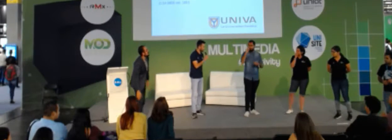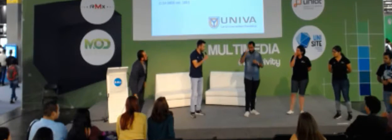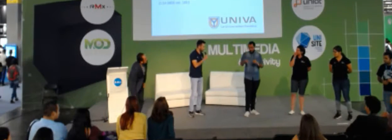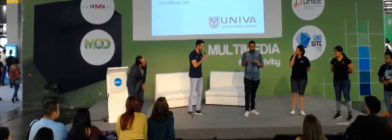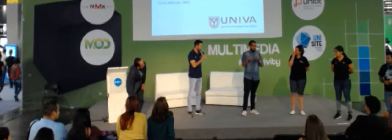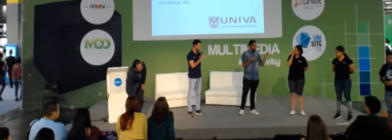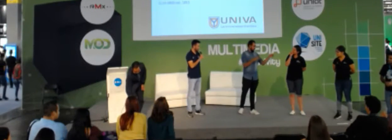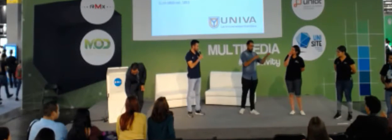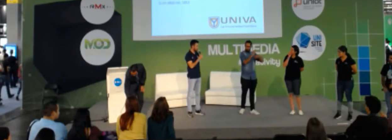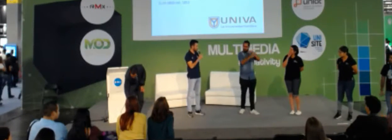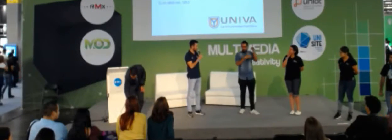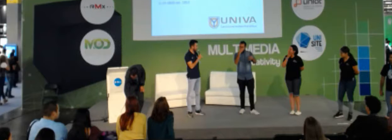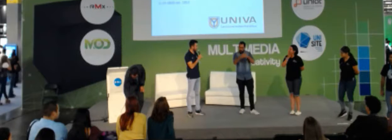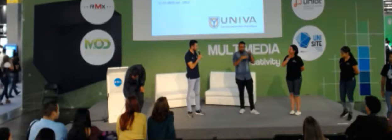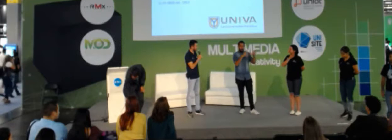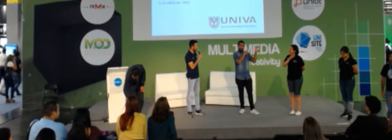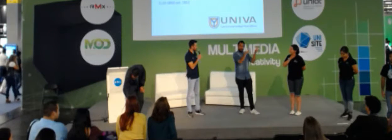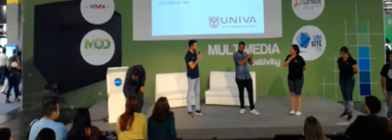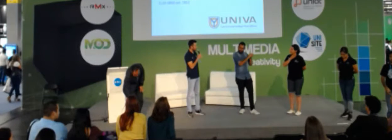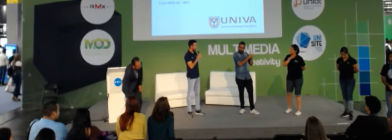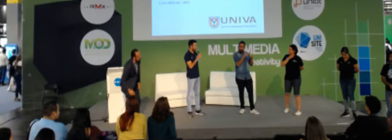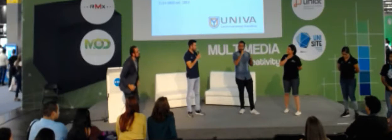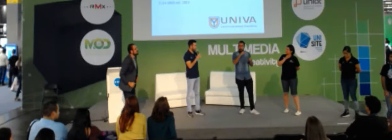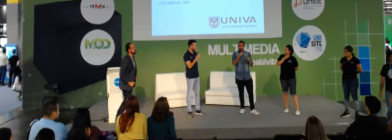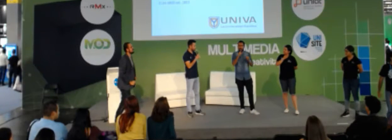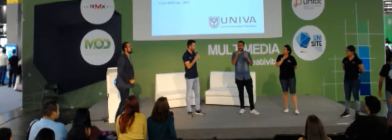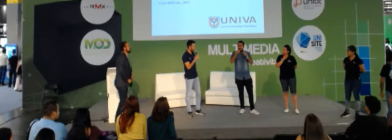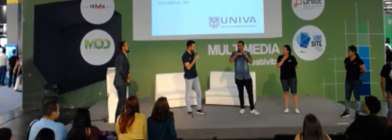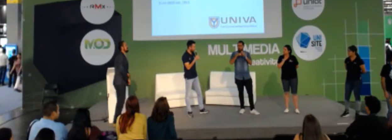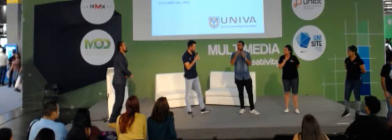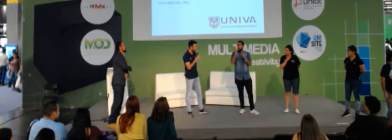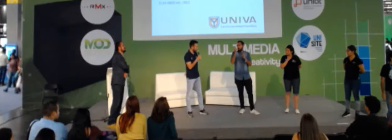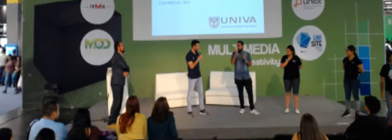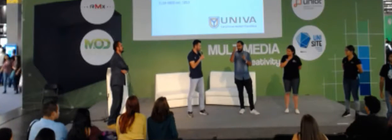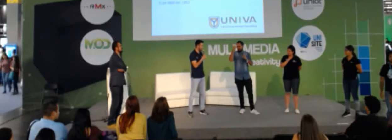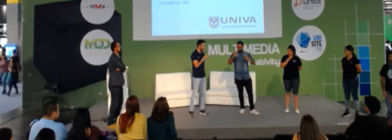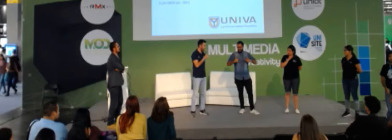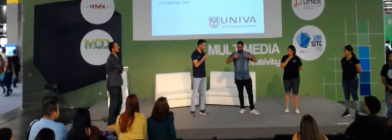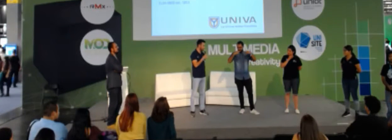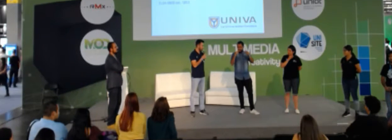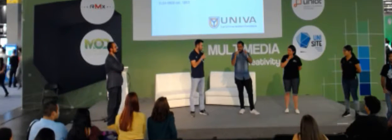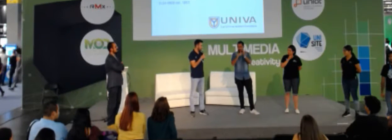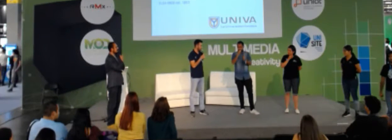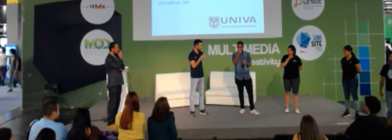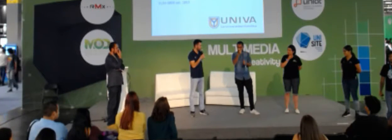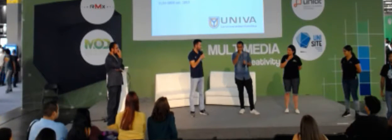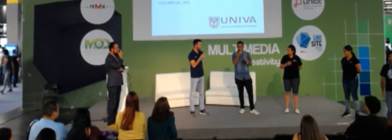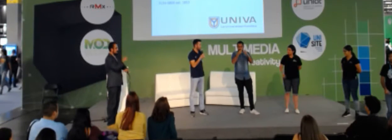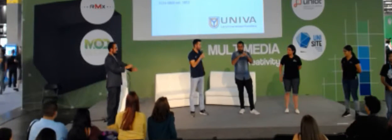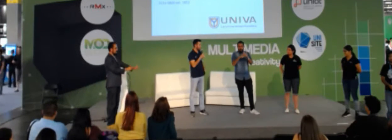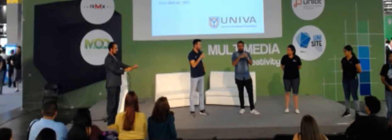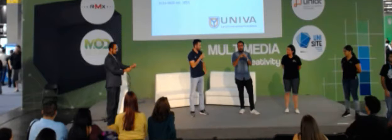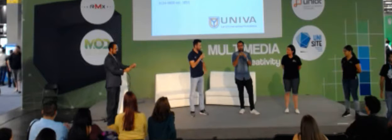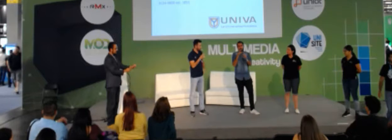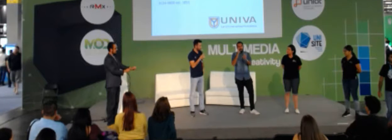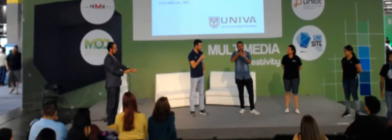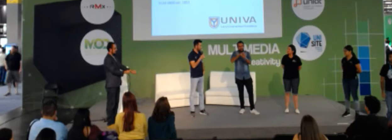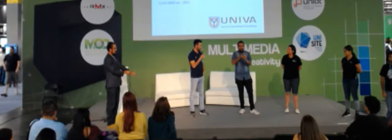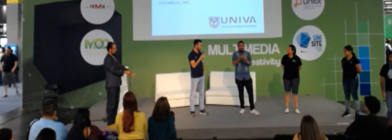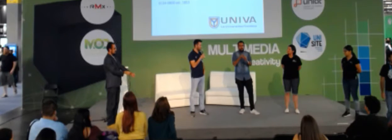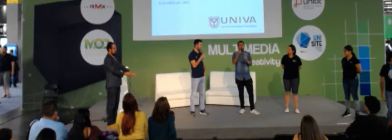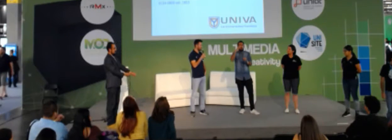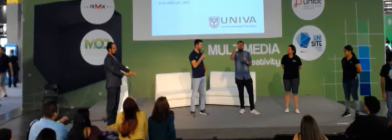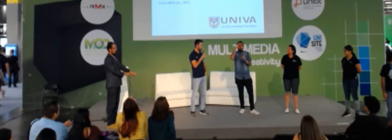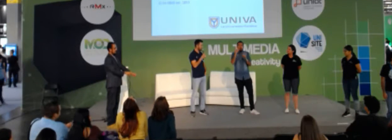Yo quisiera dar una aportación para cerrar en base a lo que comenta mi compañera y bueno, que recalcamos que somos la